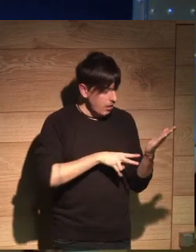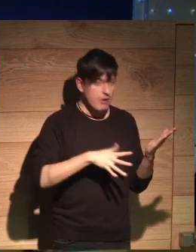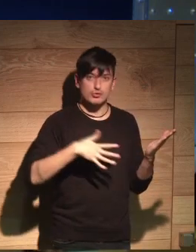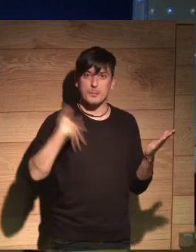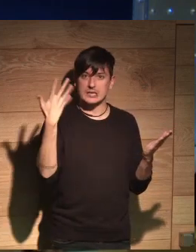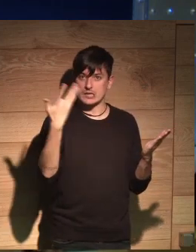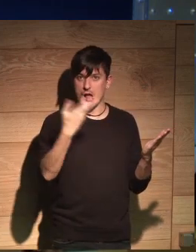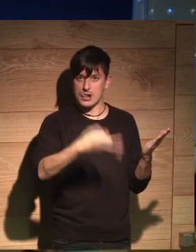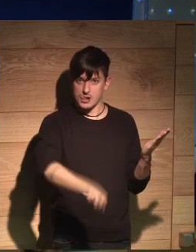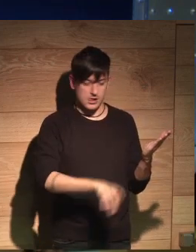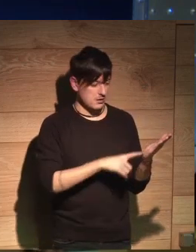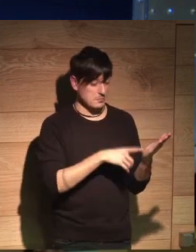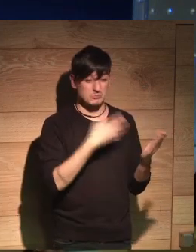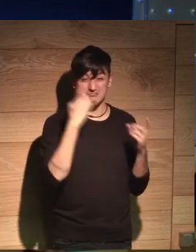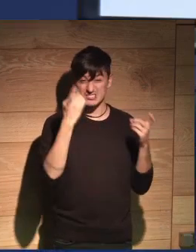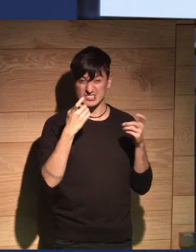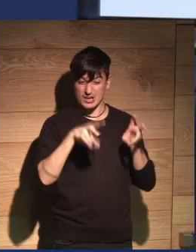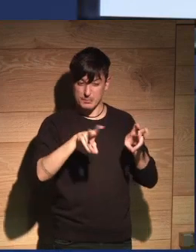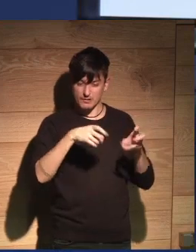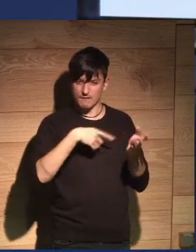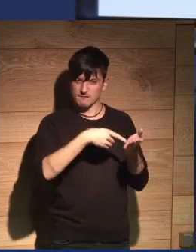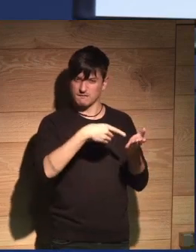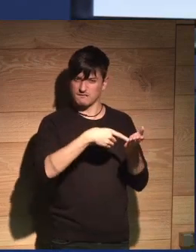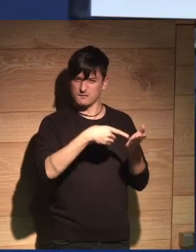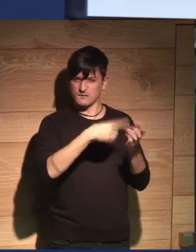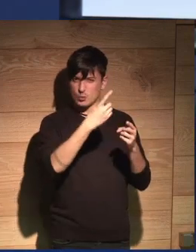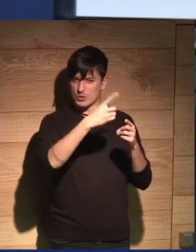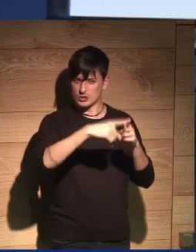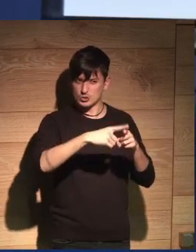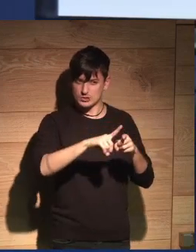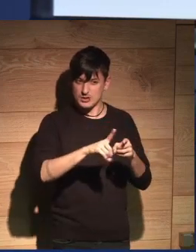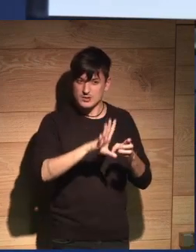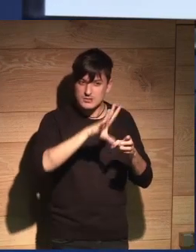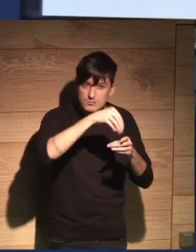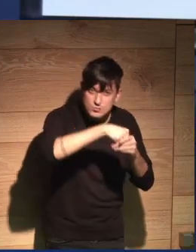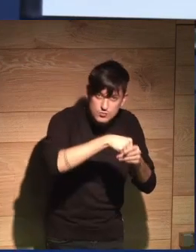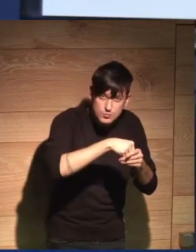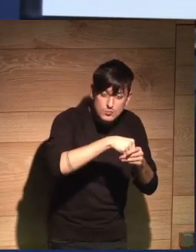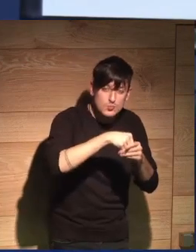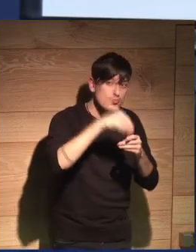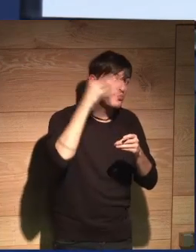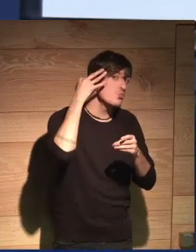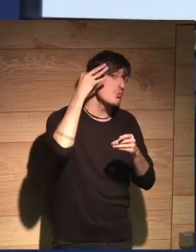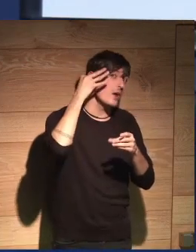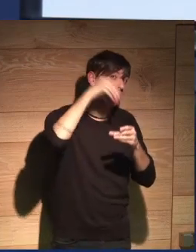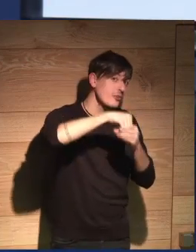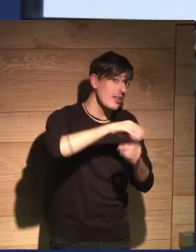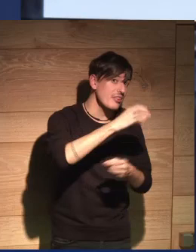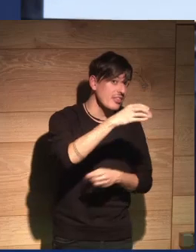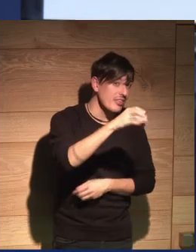encuentran. Pero he intentado también en este capítulo reivindicar una cosa. No la presencia de la mujer en la